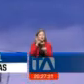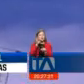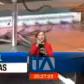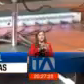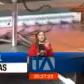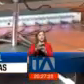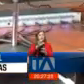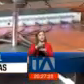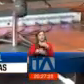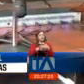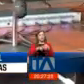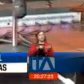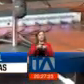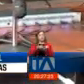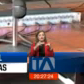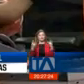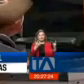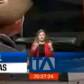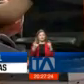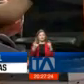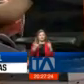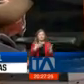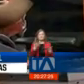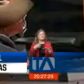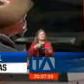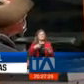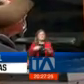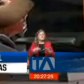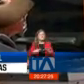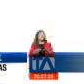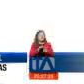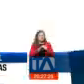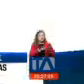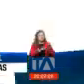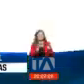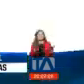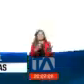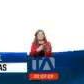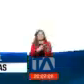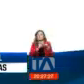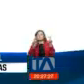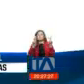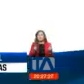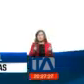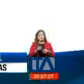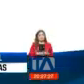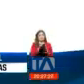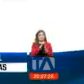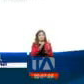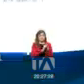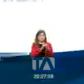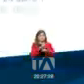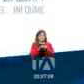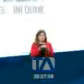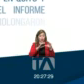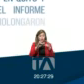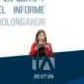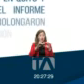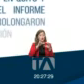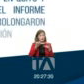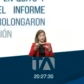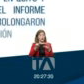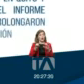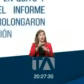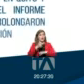de frecuencias los principales hallazgos encontrados de manera provisional hasta el informe definitivo son la arco ter autorizó la instalación y operación de